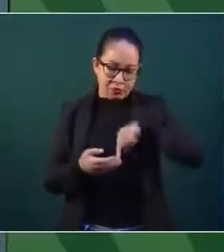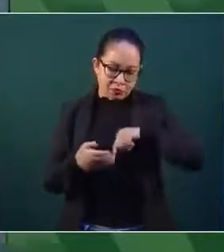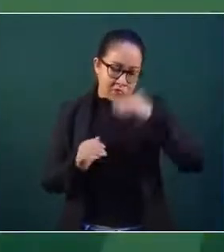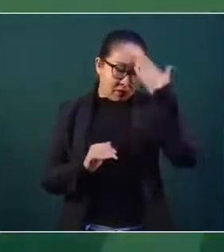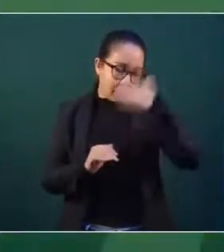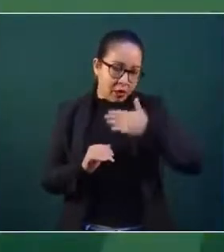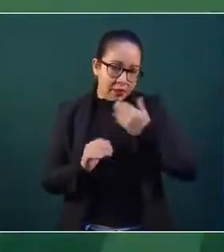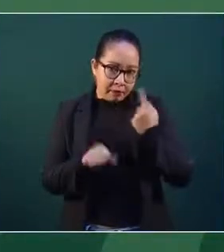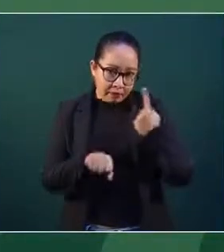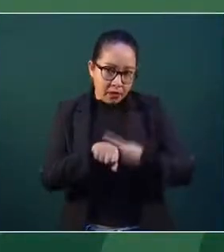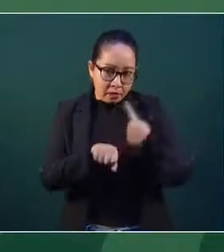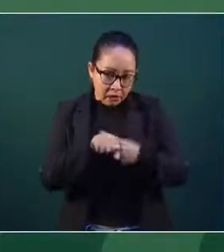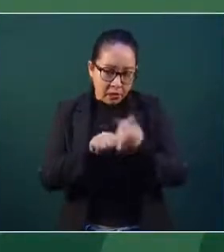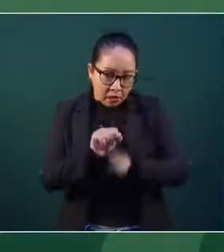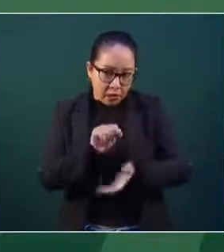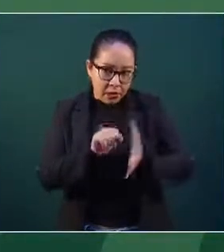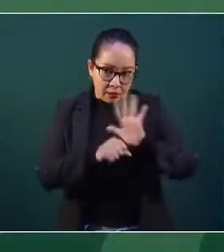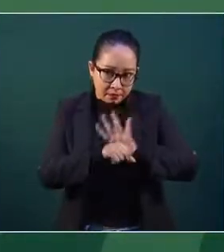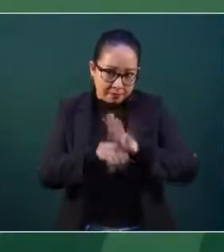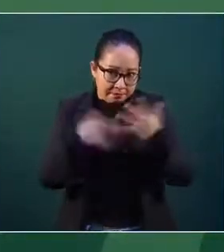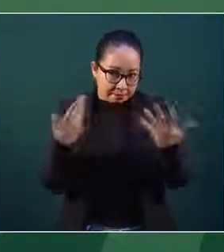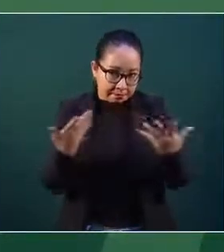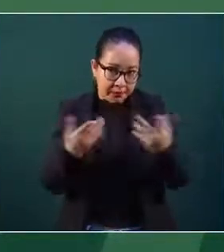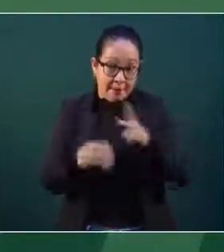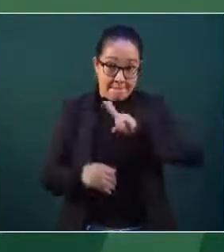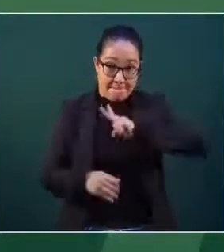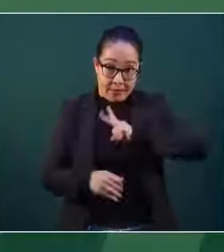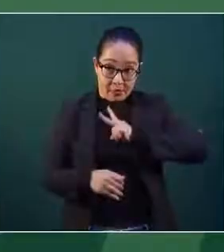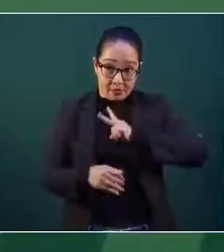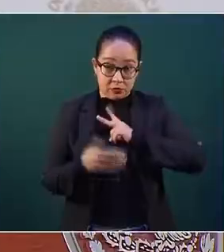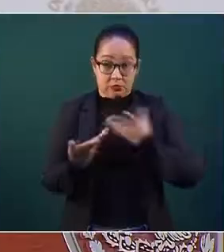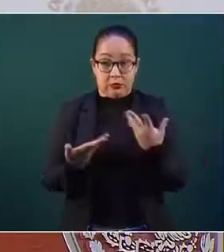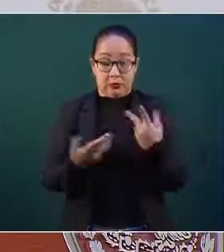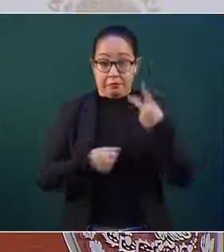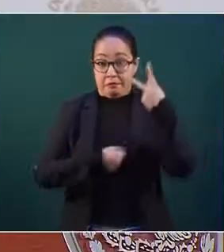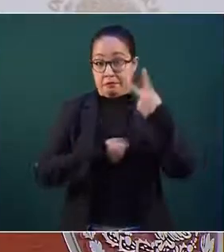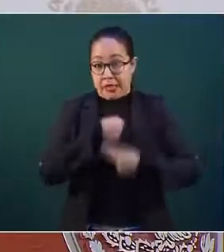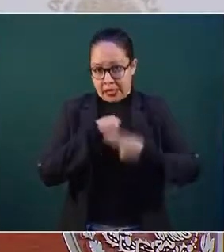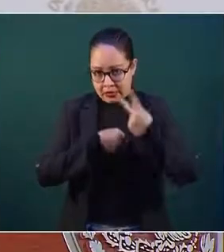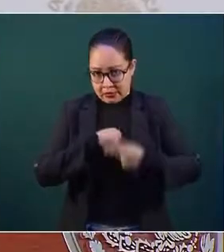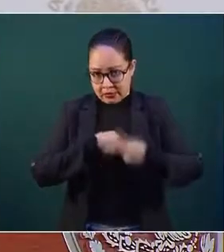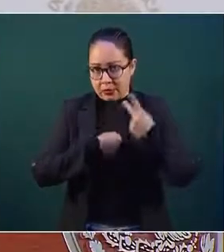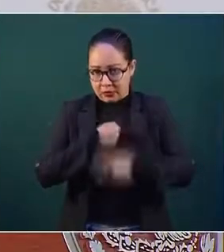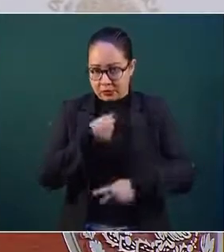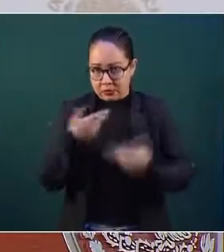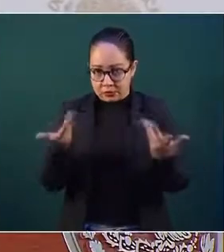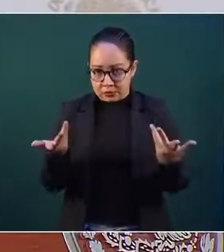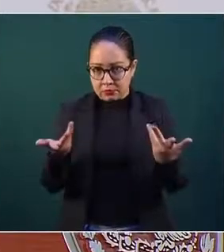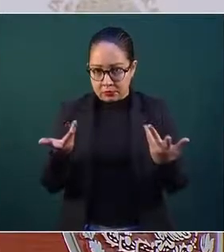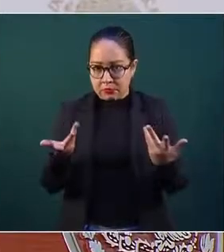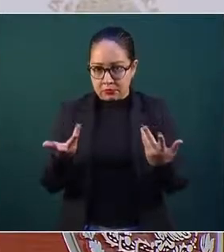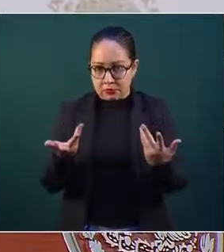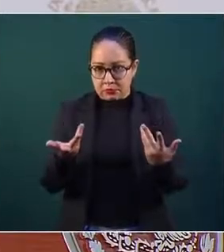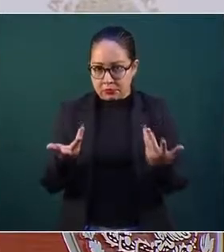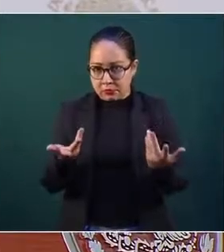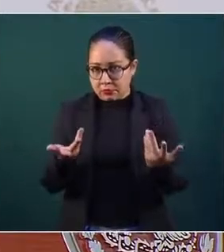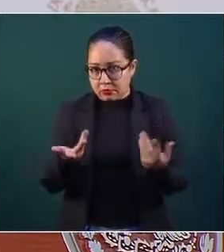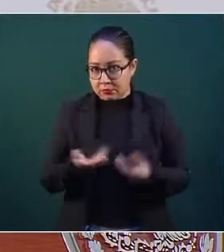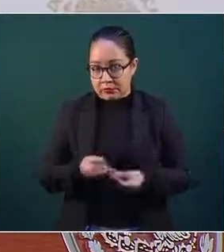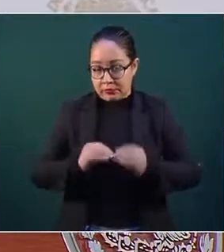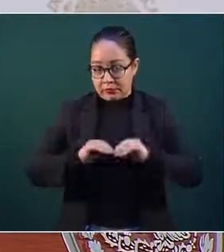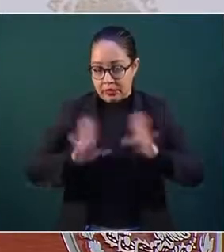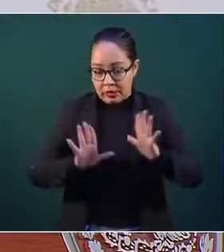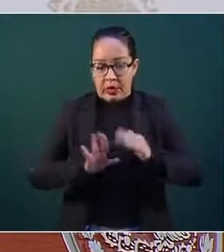enfermedad, es un virus muy dañino que causa pues